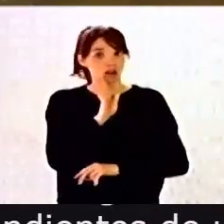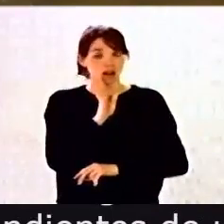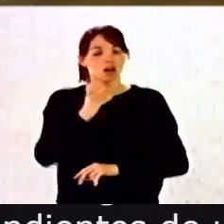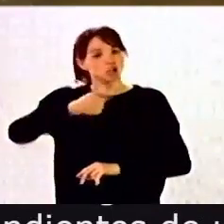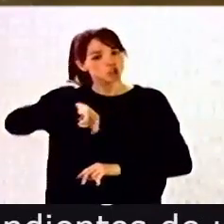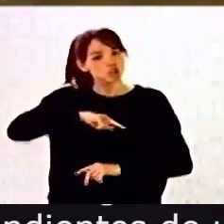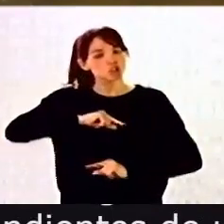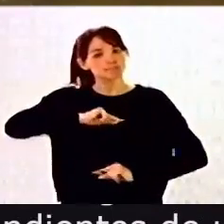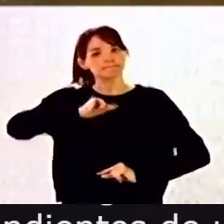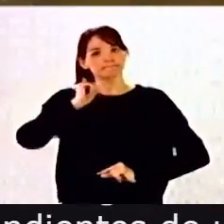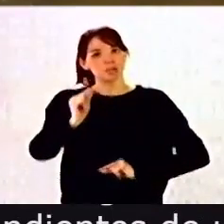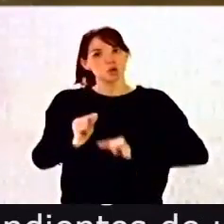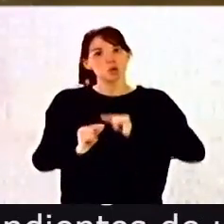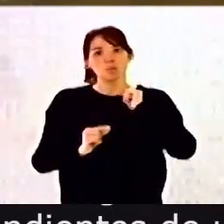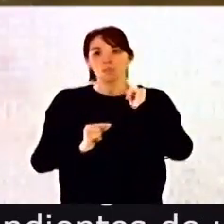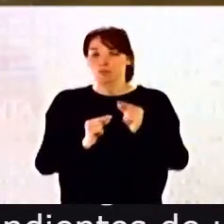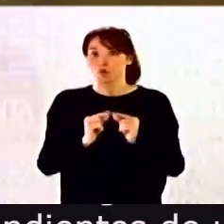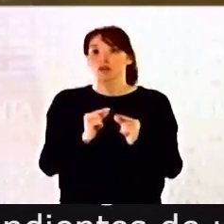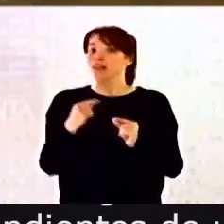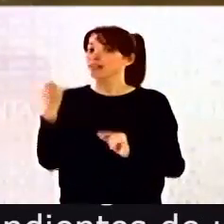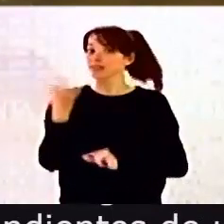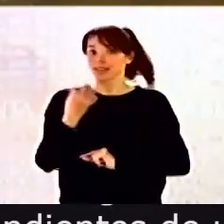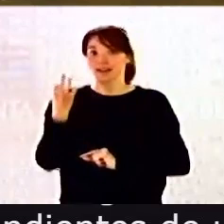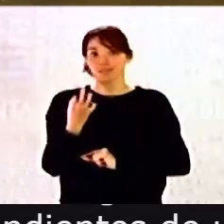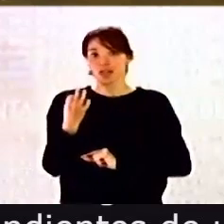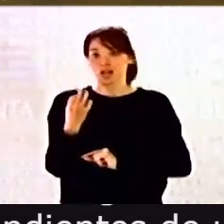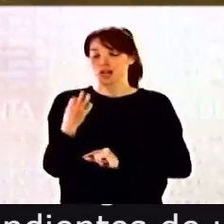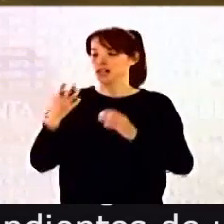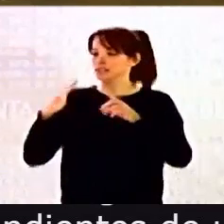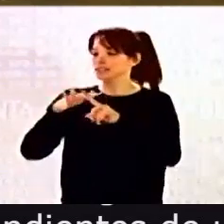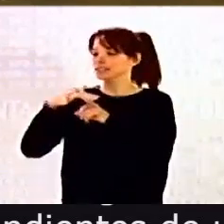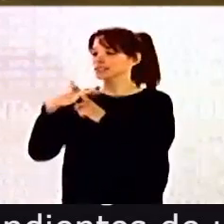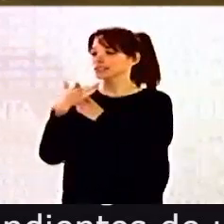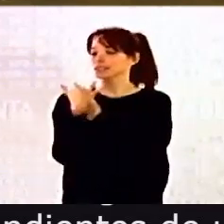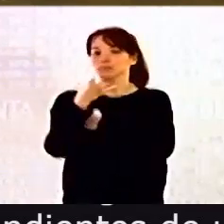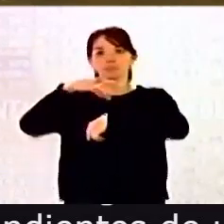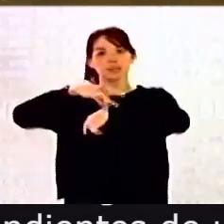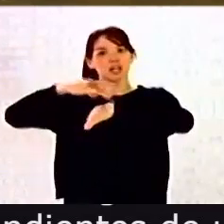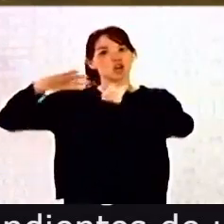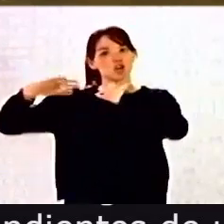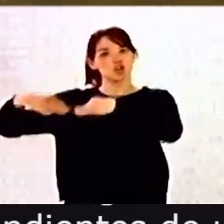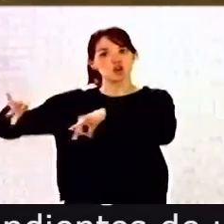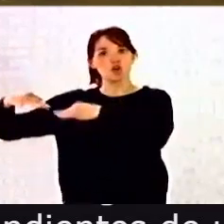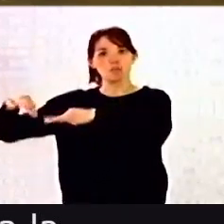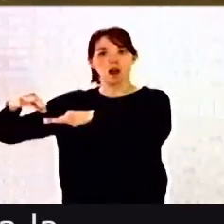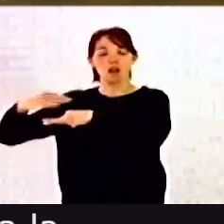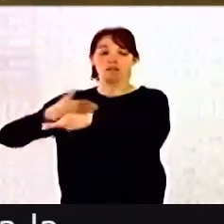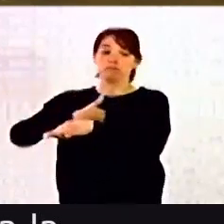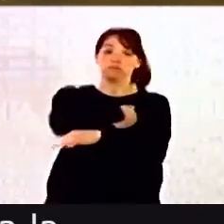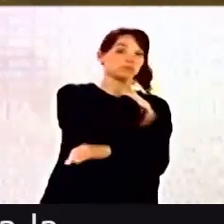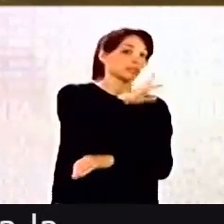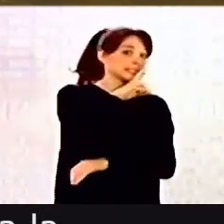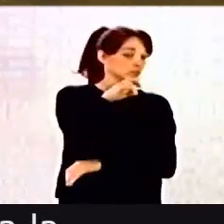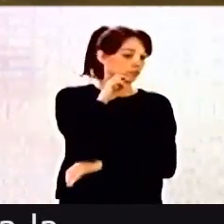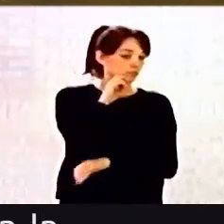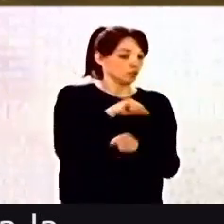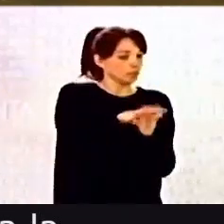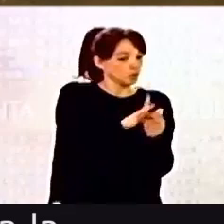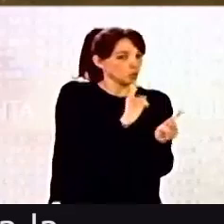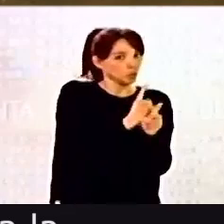de ir tendiendo a la normalización sin abandonar la lucha contra COVID-19,